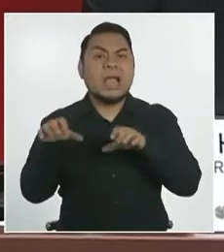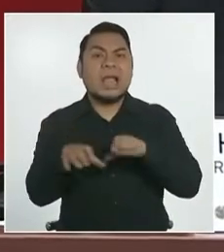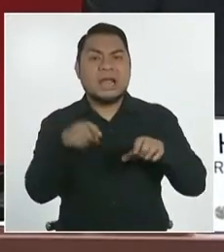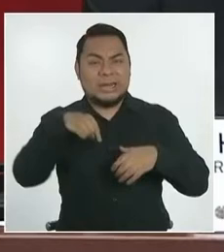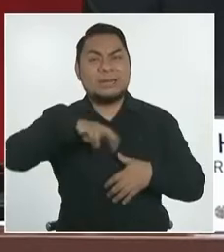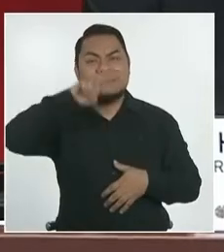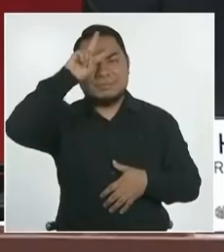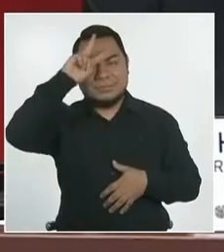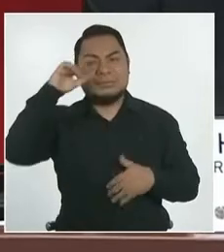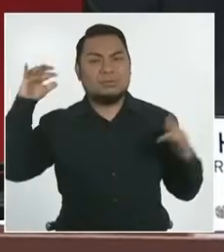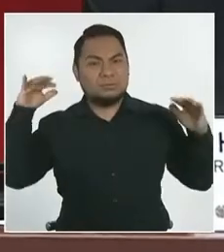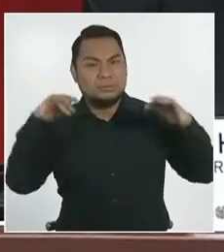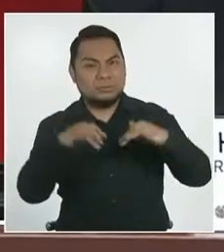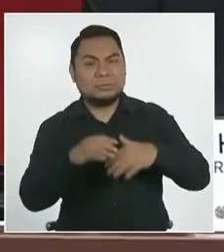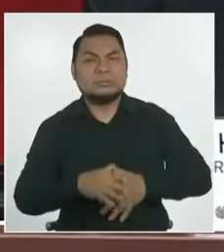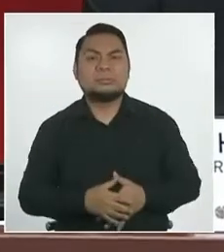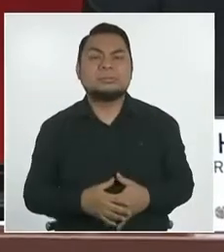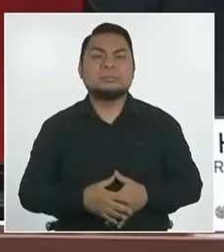en el Perú.